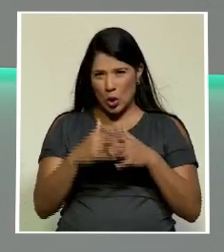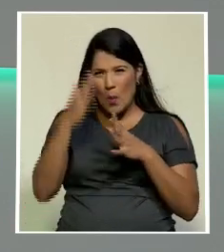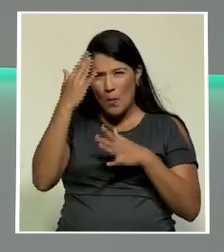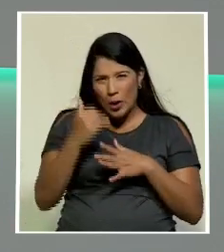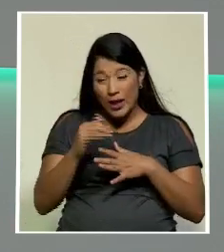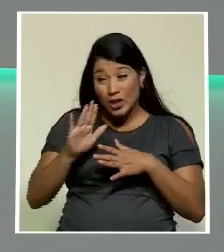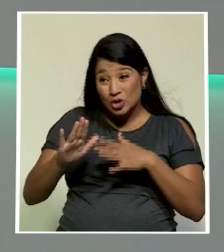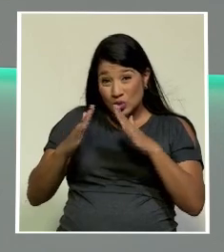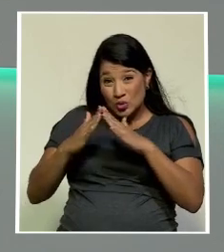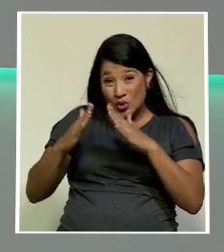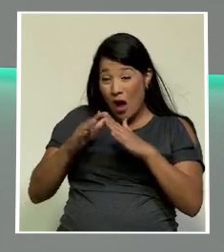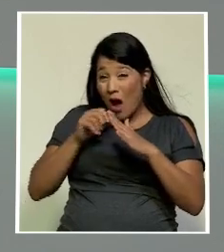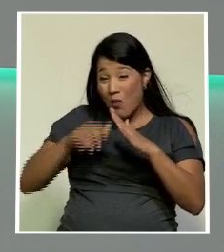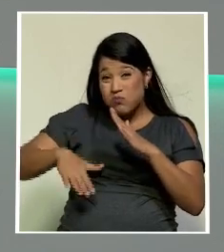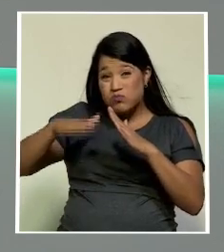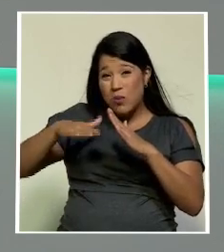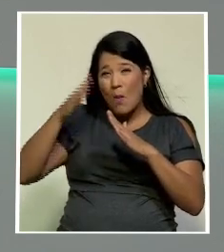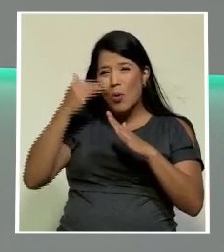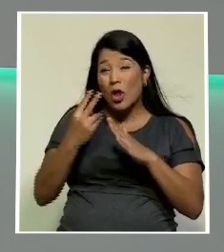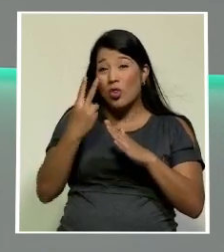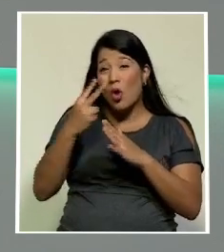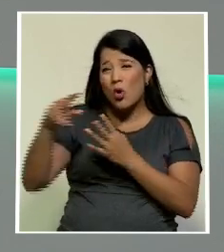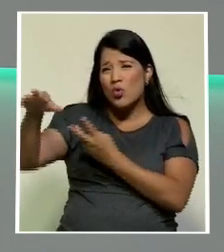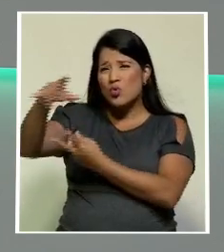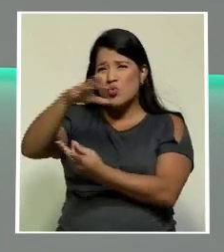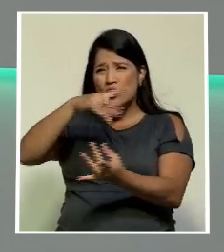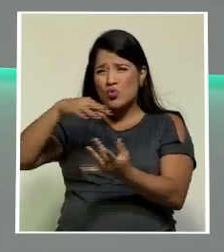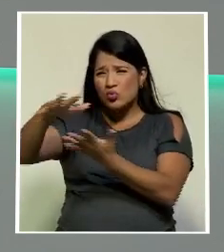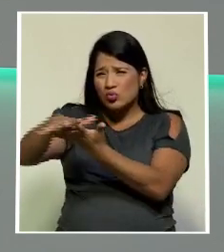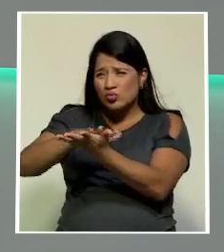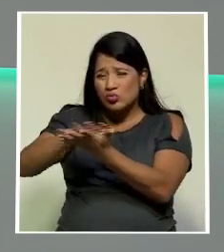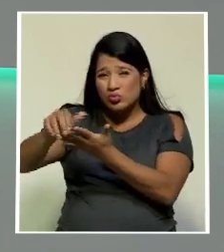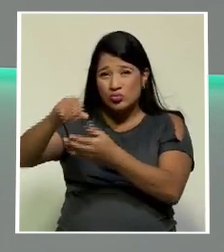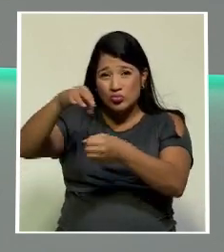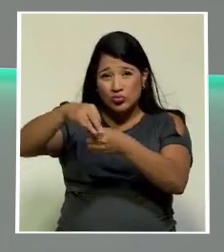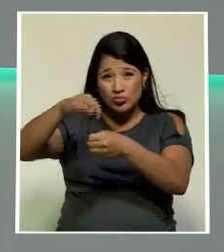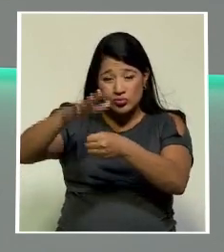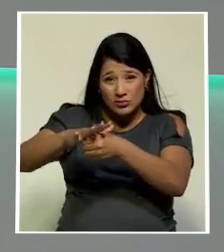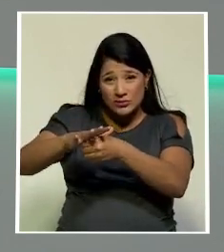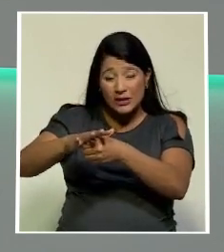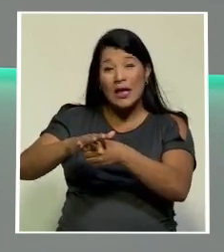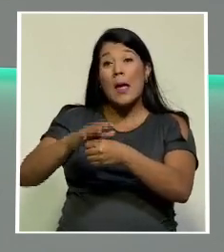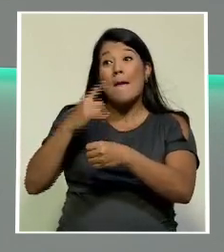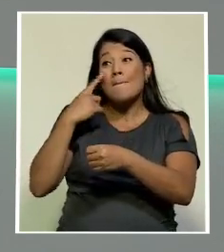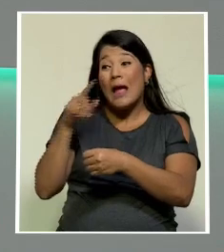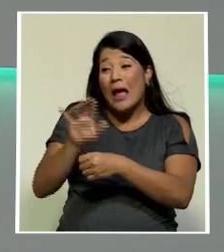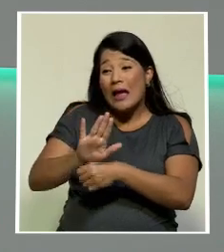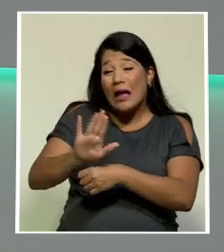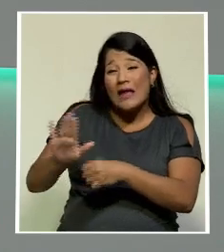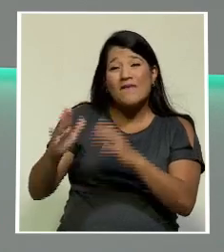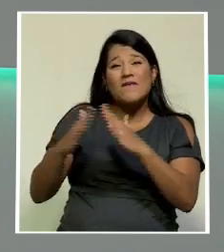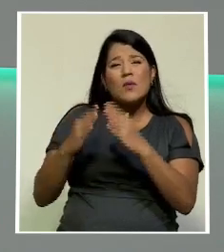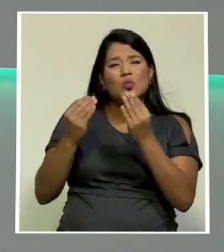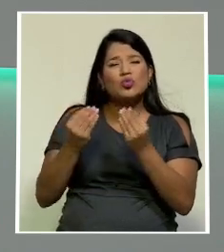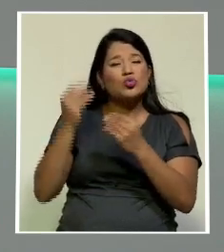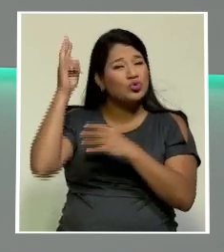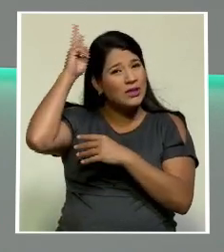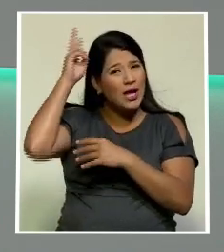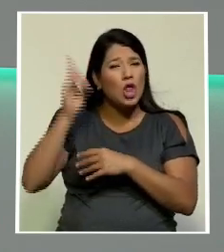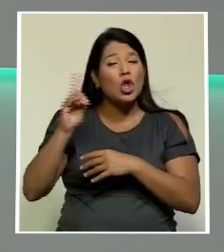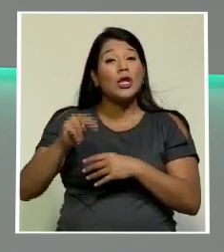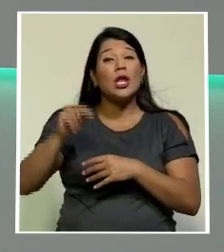2 huracanes arrasaron la siembra de cardamomo de este campesino y de otros miles de indígenas en el norte de Guatemala.